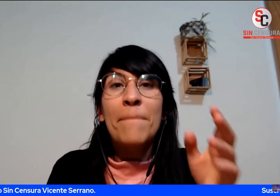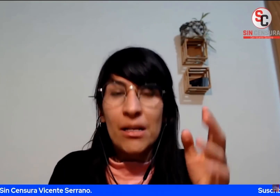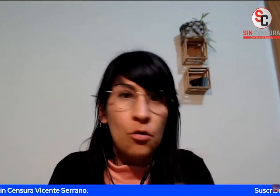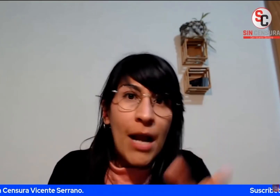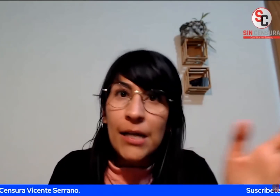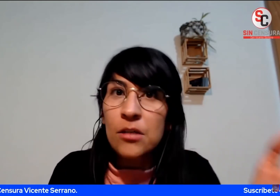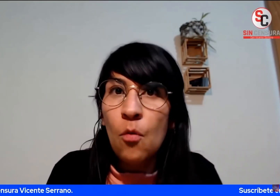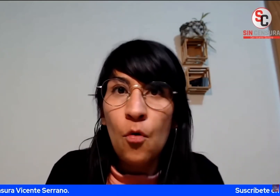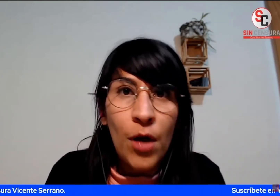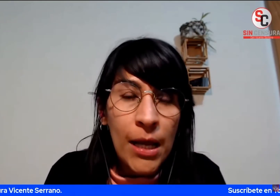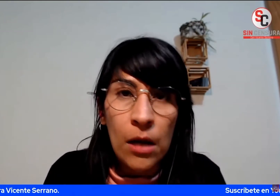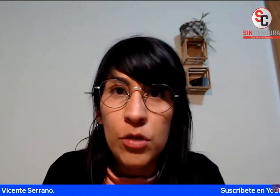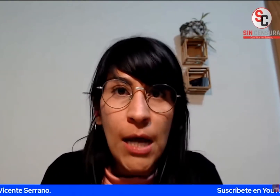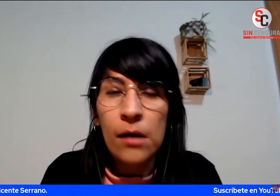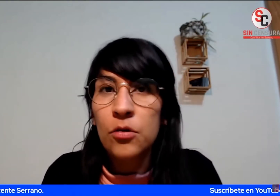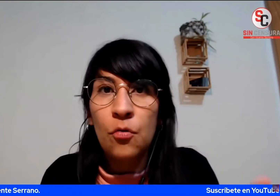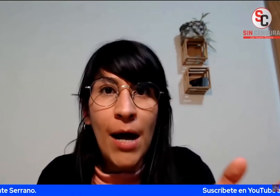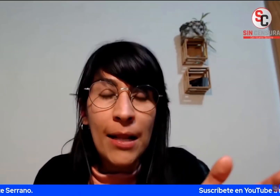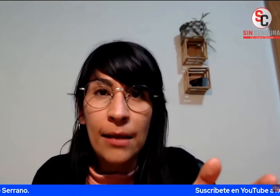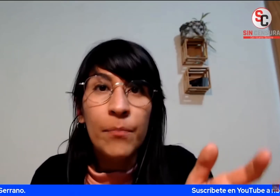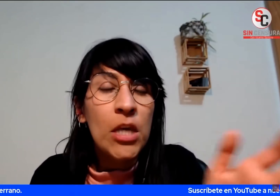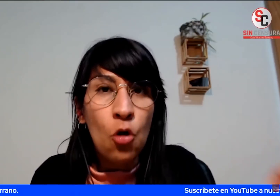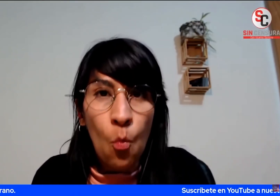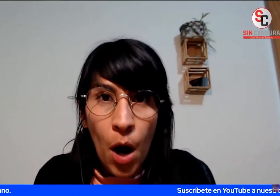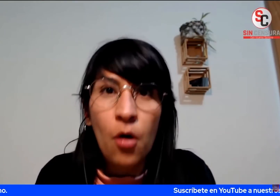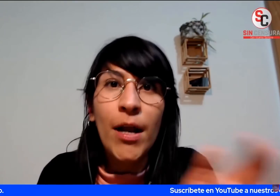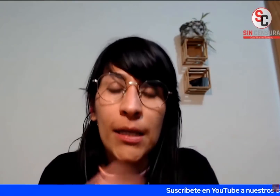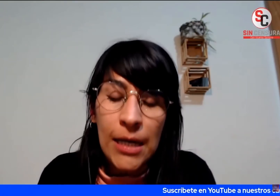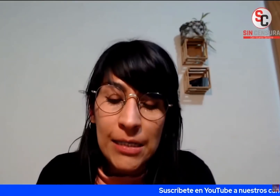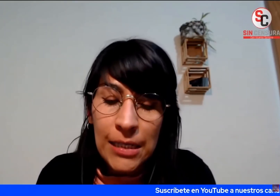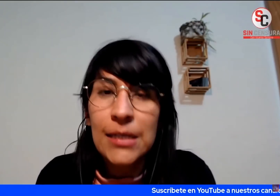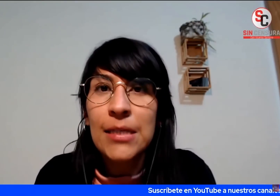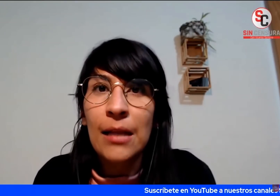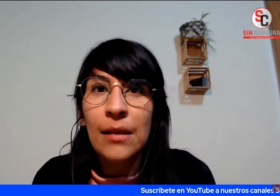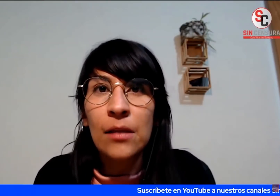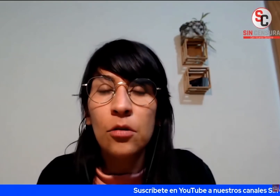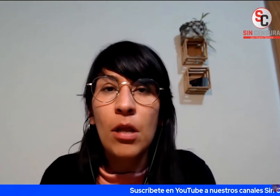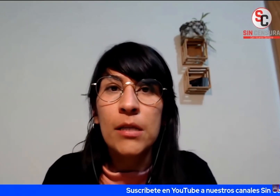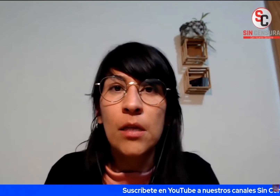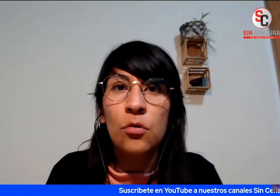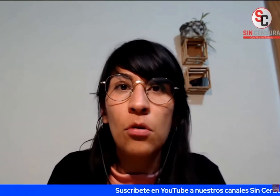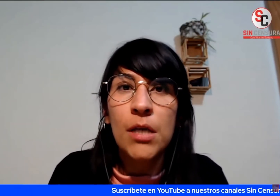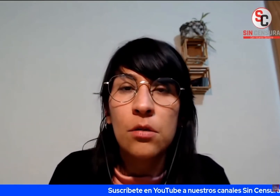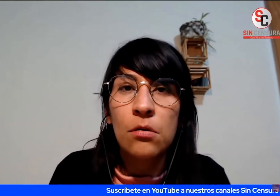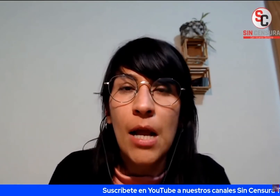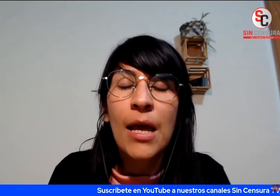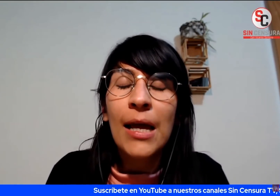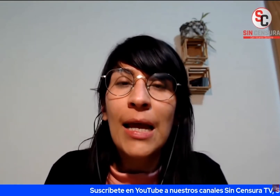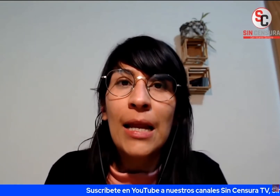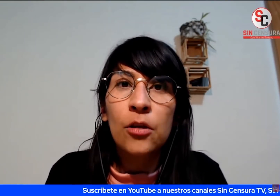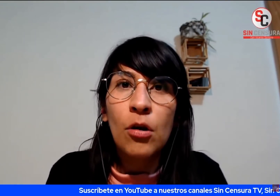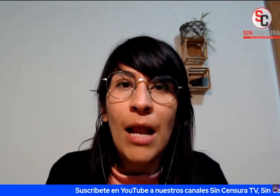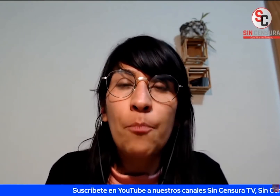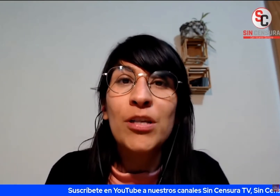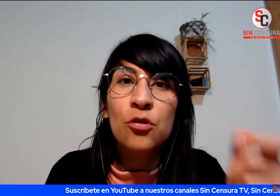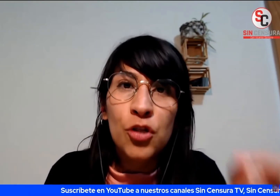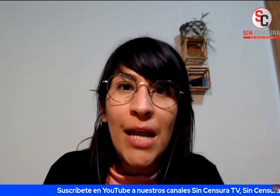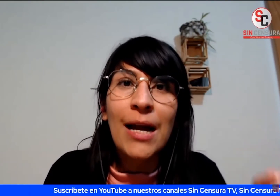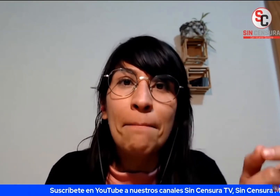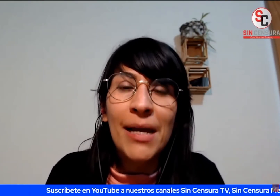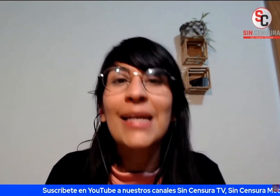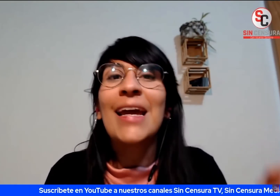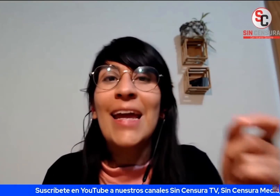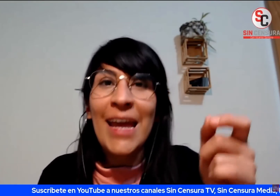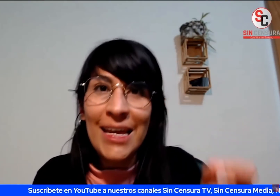eso personajes como Luis Carlos Ugalde y como ahora quienes sí están dentro del Instituto Nacional Electoral, pues